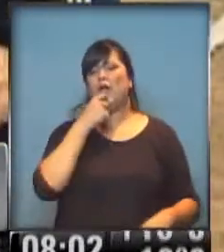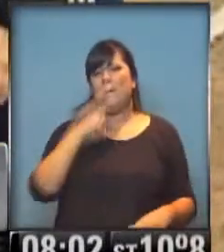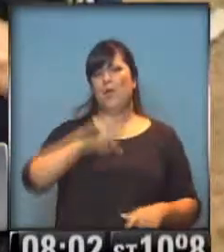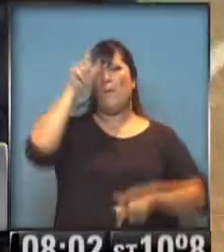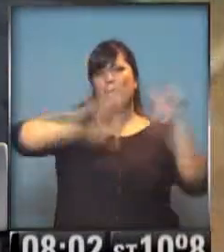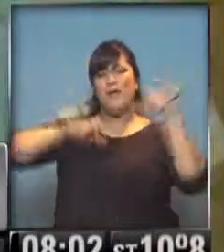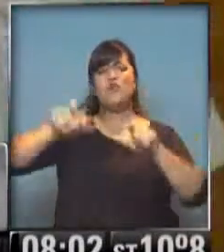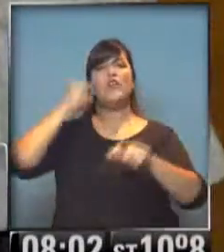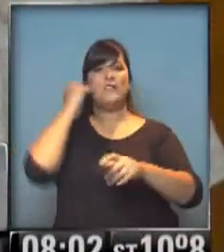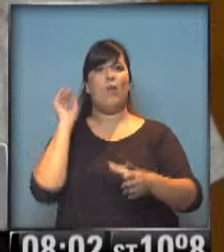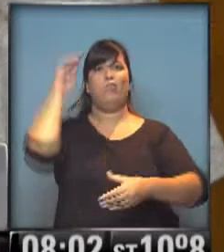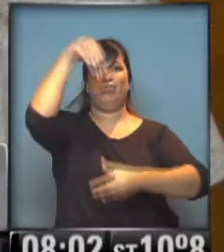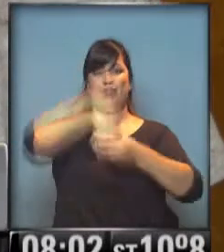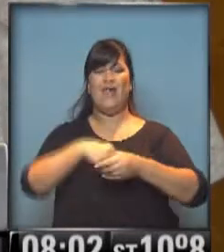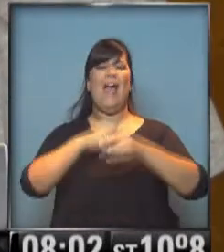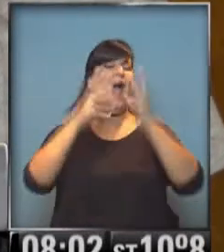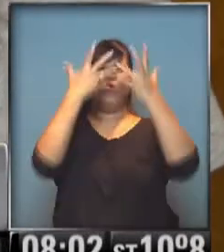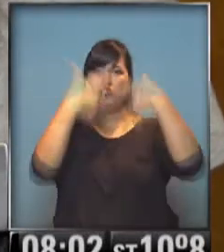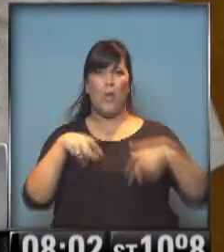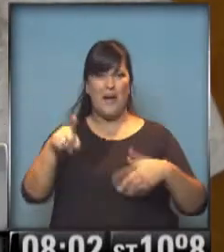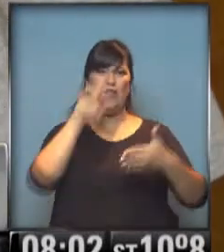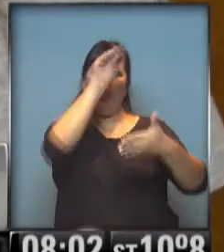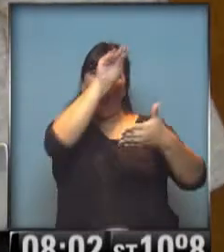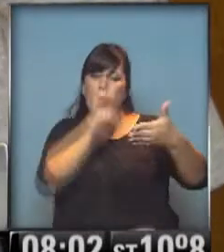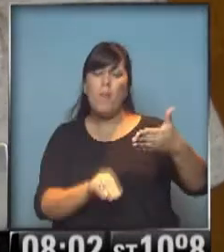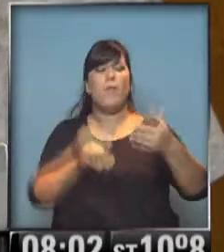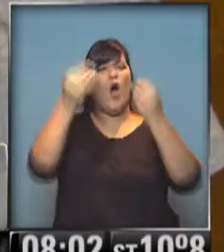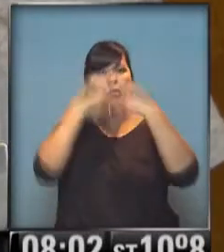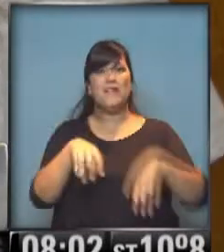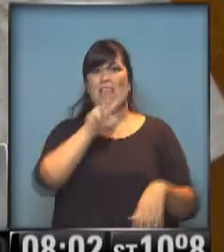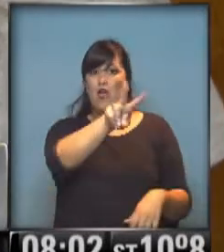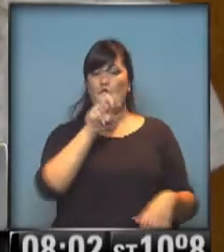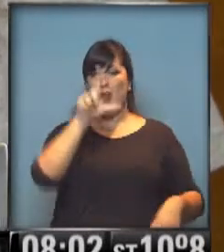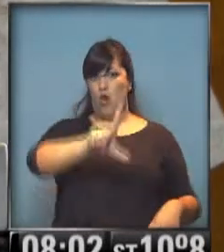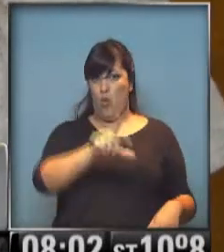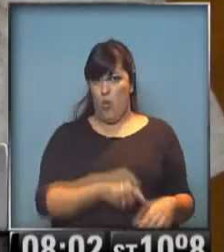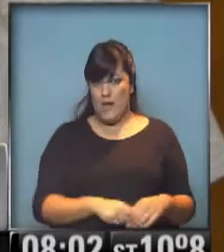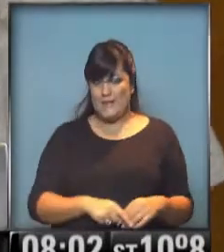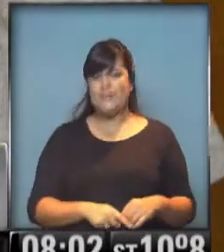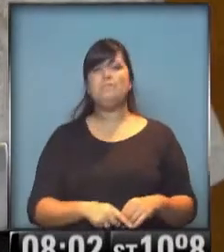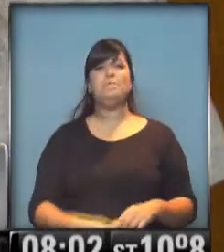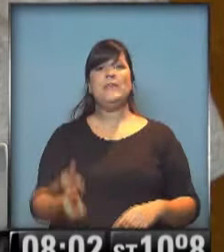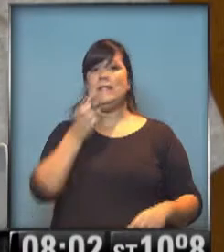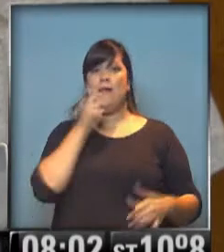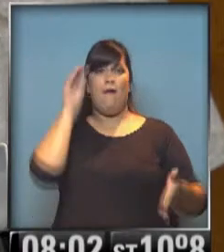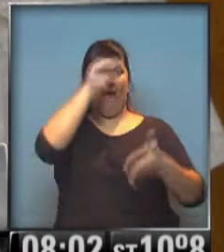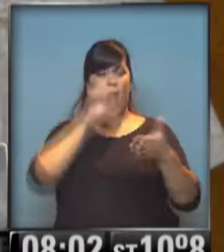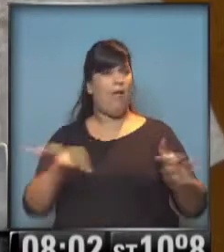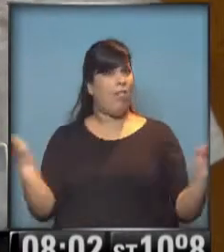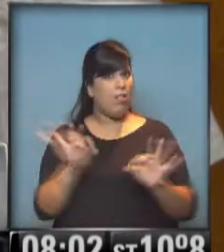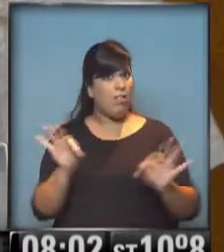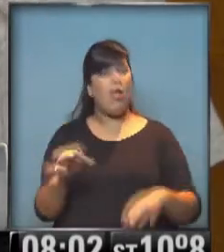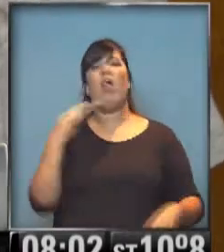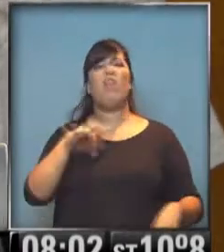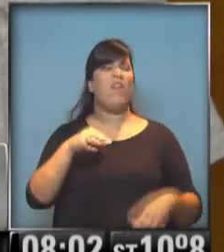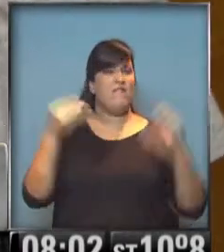incluidas en el padrón automático que se elaboró empiezan a cobrar a partir de este lunes las personas que no han sido incluidas lo que tienen